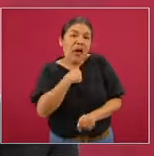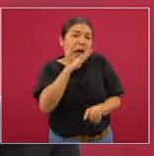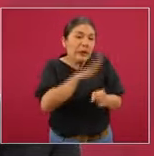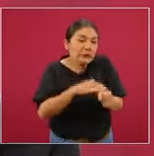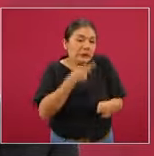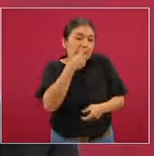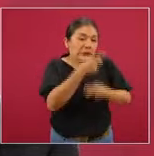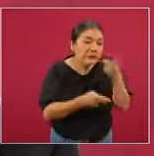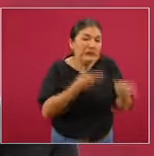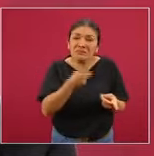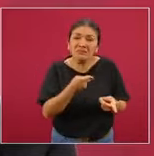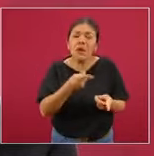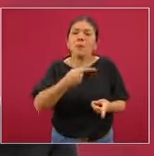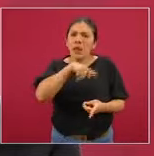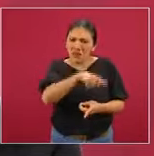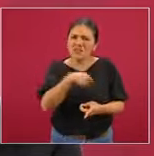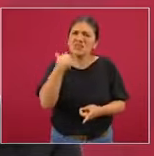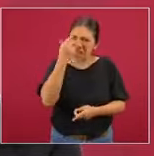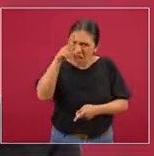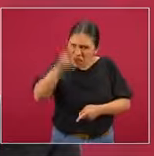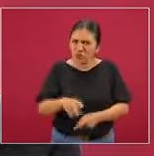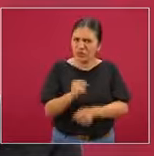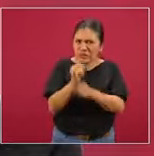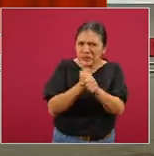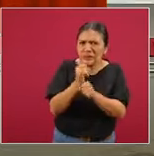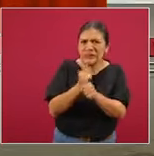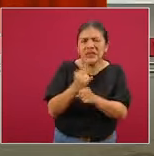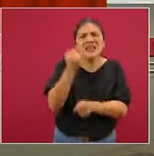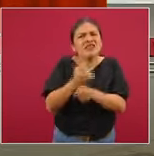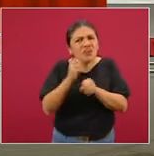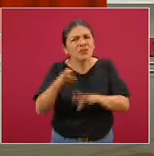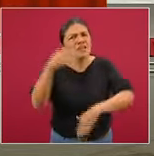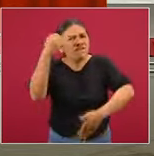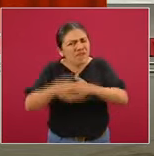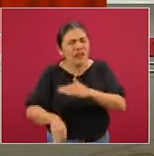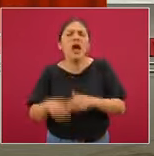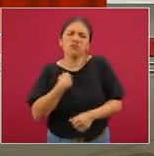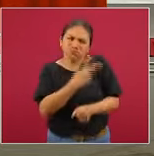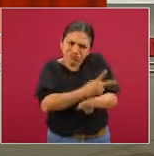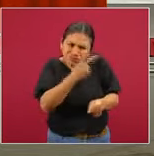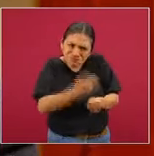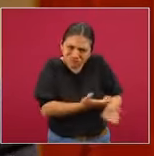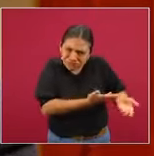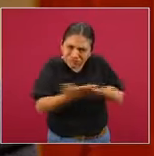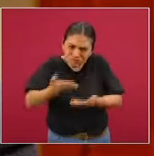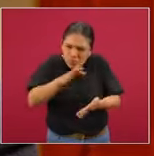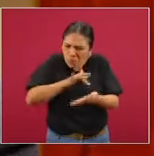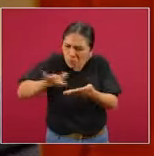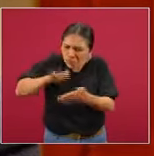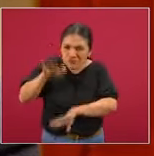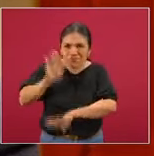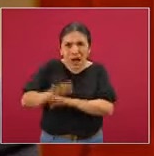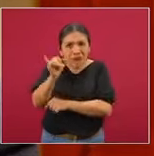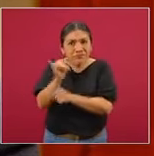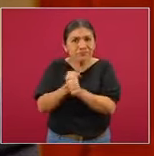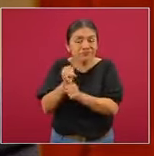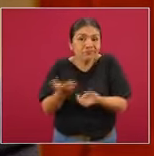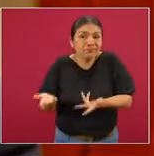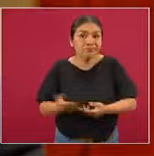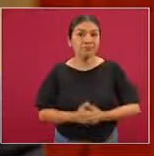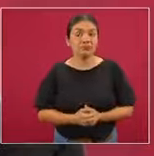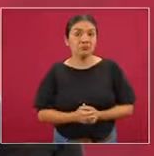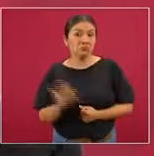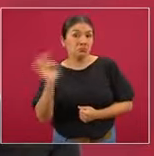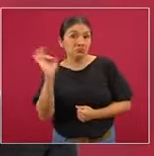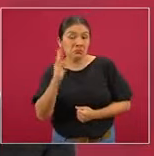Pero si lo hacen solamente con buena voluntad, pero con poca información, pues les invitamos a documentarse sobre lo que ocurre.